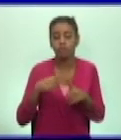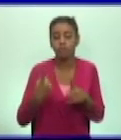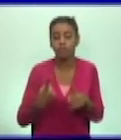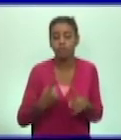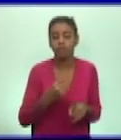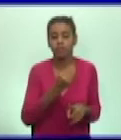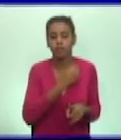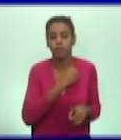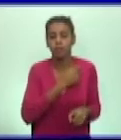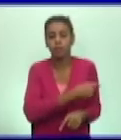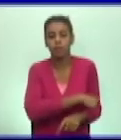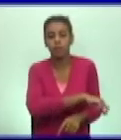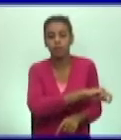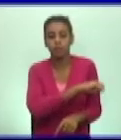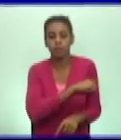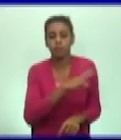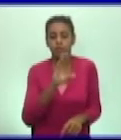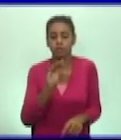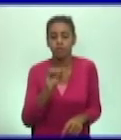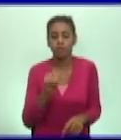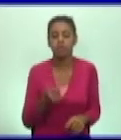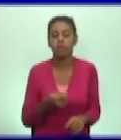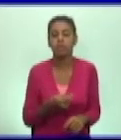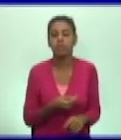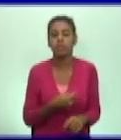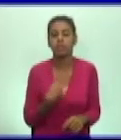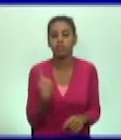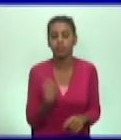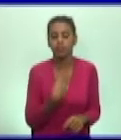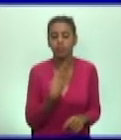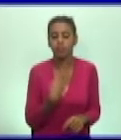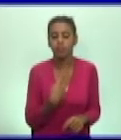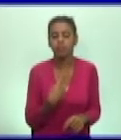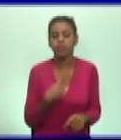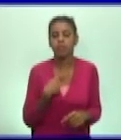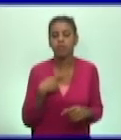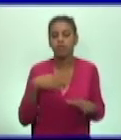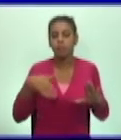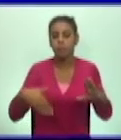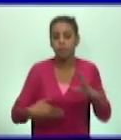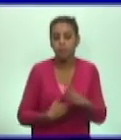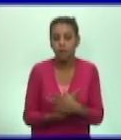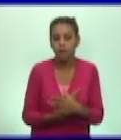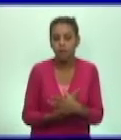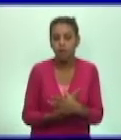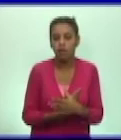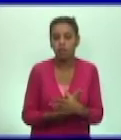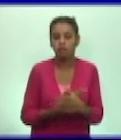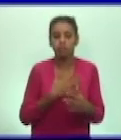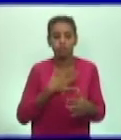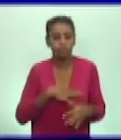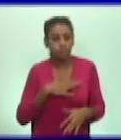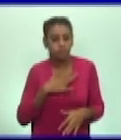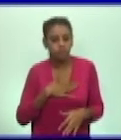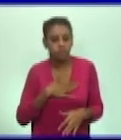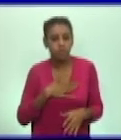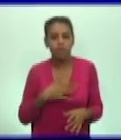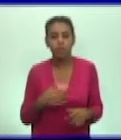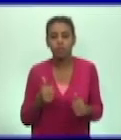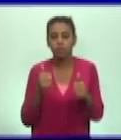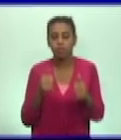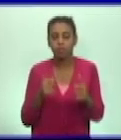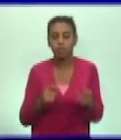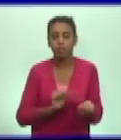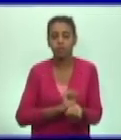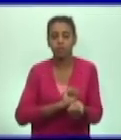una paz que sea a partir de la independencia de ese país. No puede ser una paz amenazada, no puede ser una paz a media. Por tanto, todo